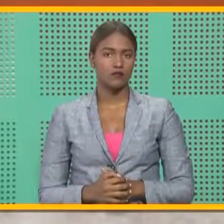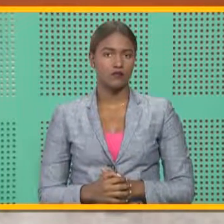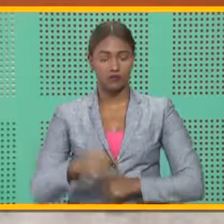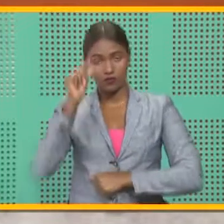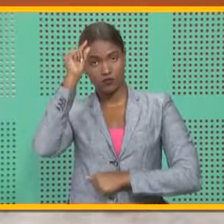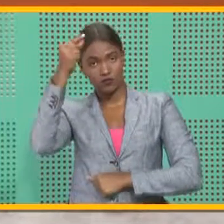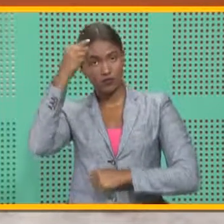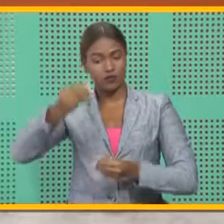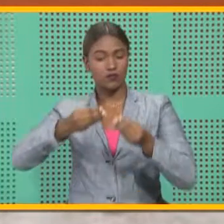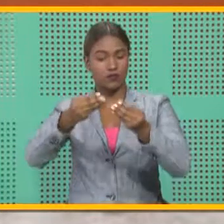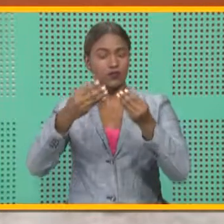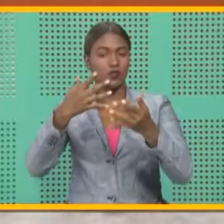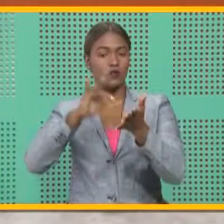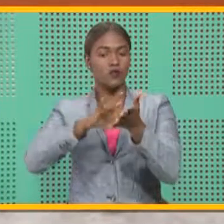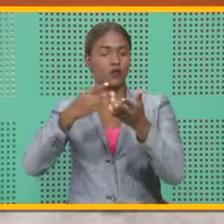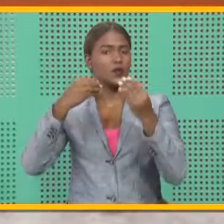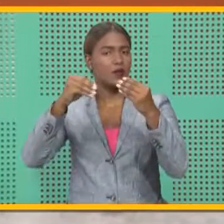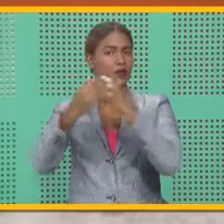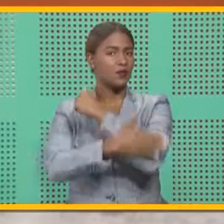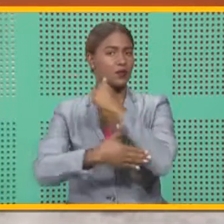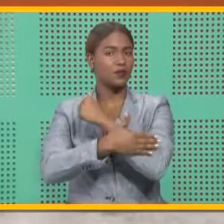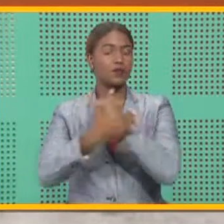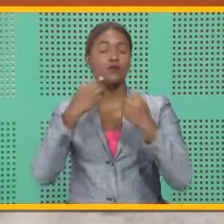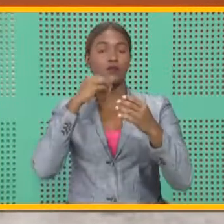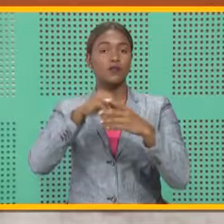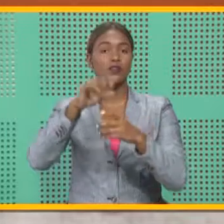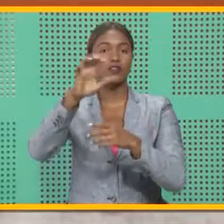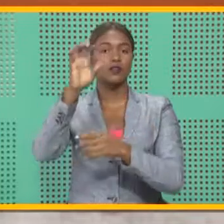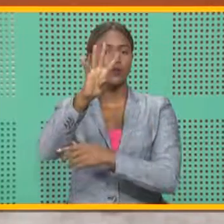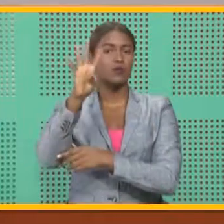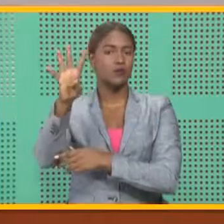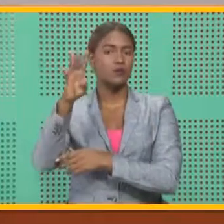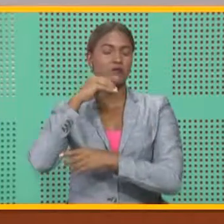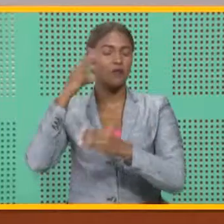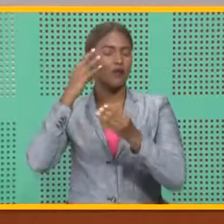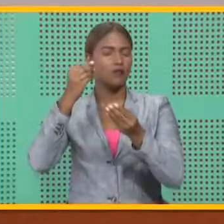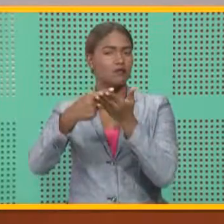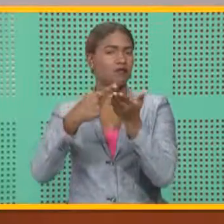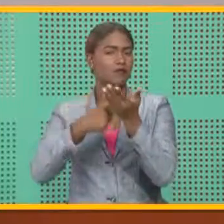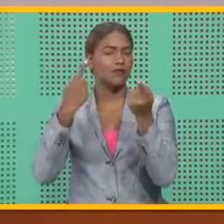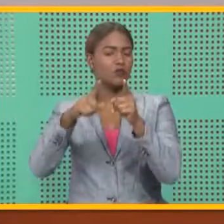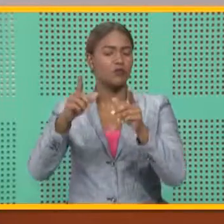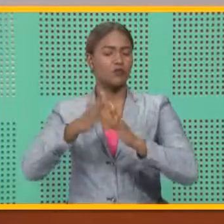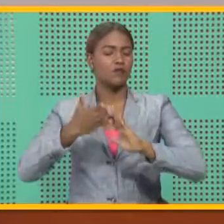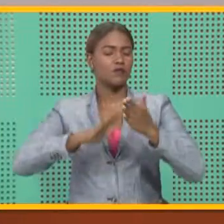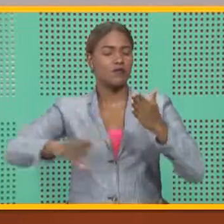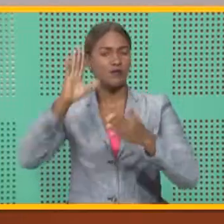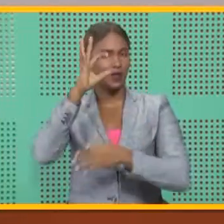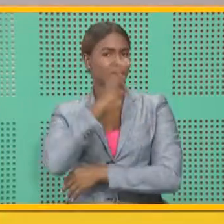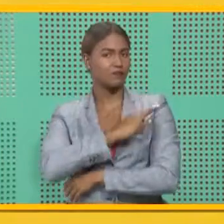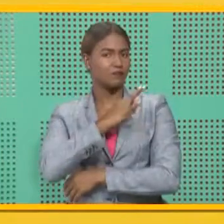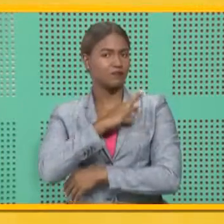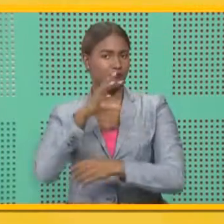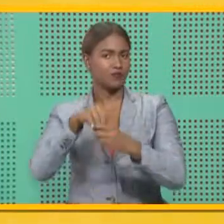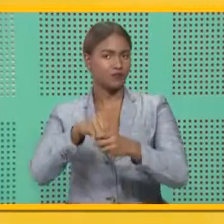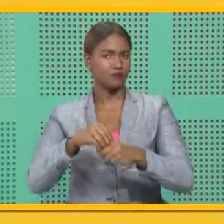El gobierno entrega a la farmacia del pueblo 544. Les contamos cuáles comunidades se benefician.